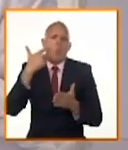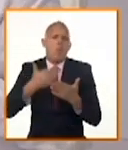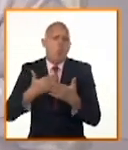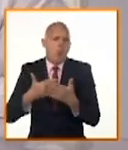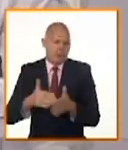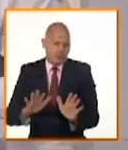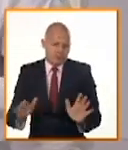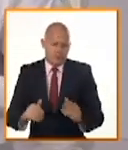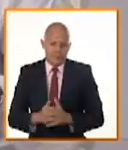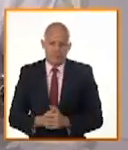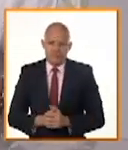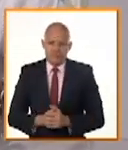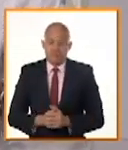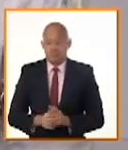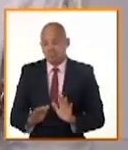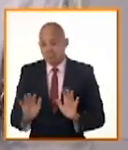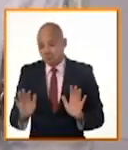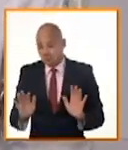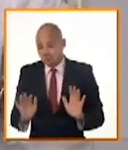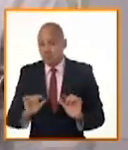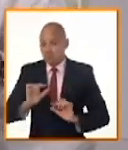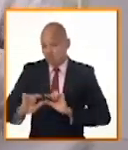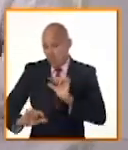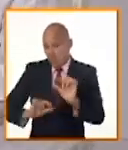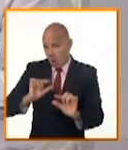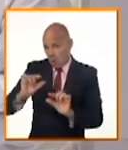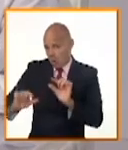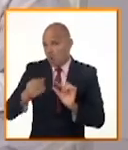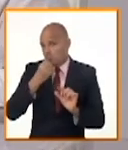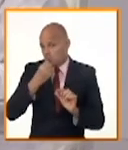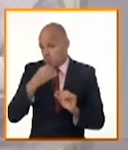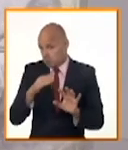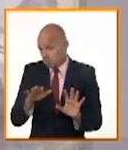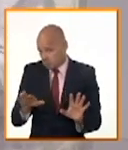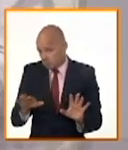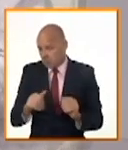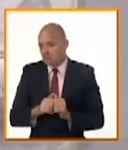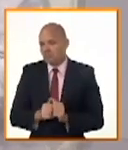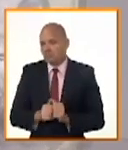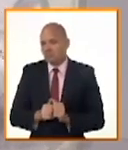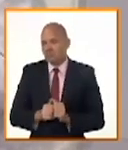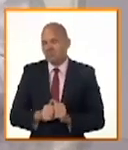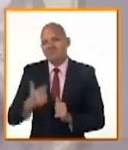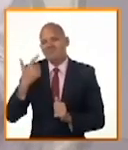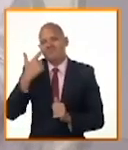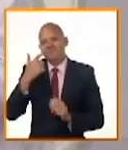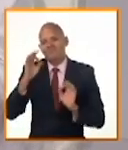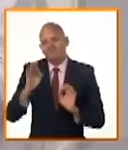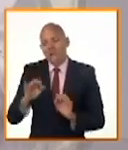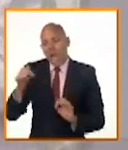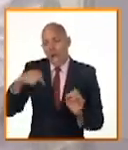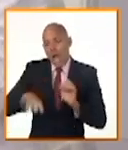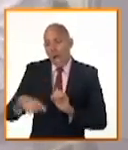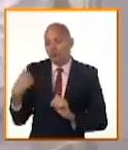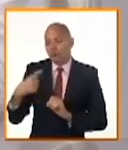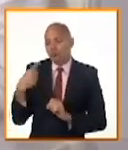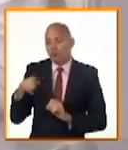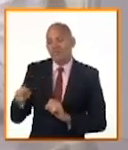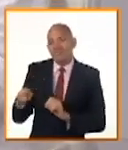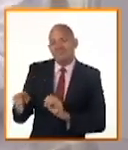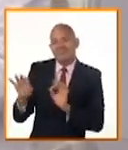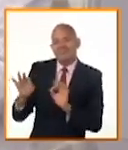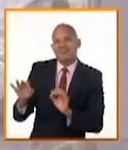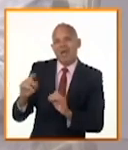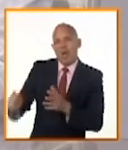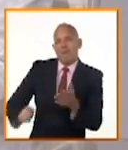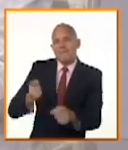no quita que en la medida que se vayan creando las condiciones también las cosas que hoy se pagan por cada chica se paguen también